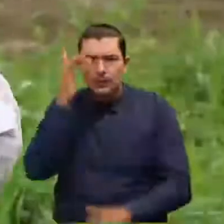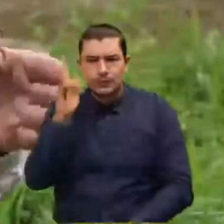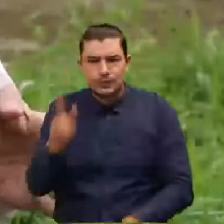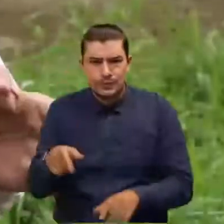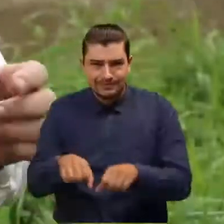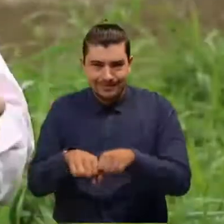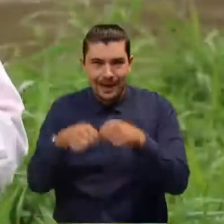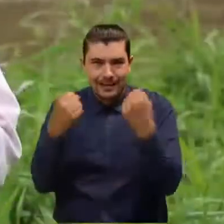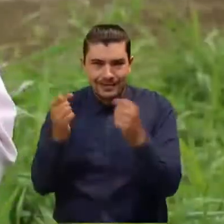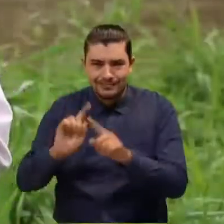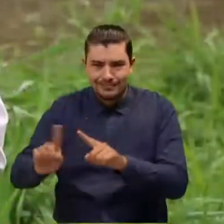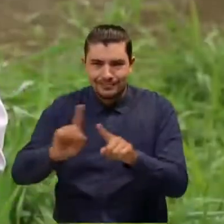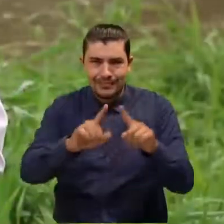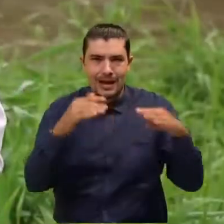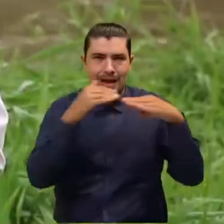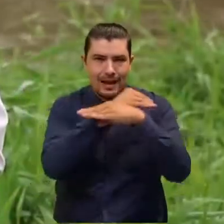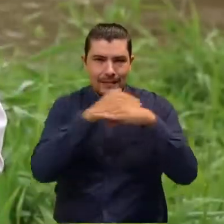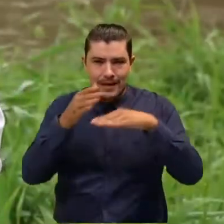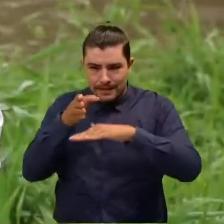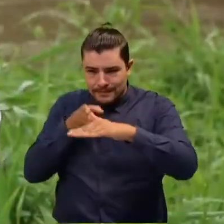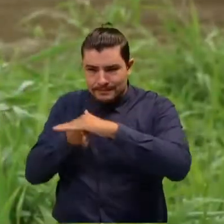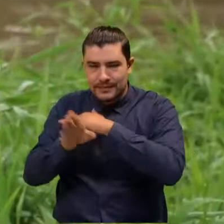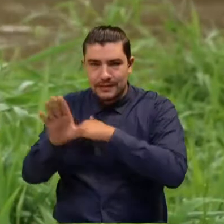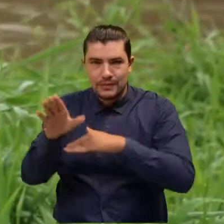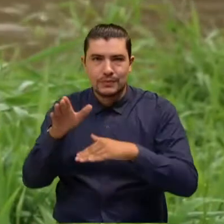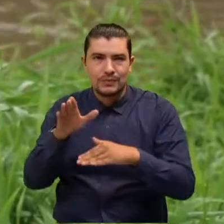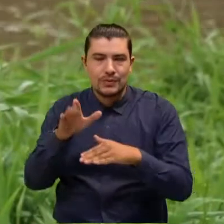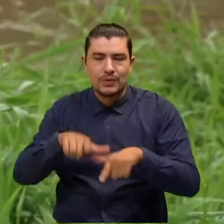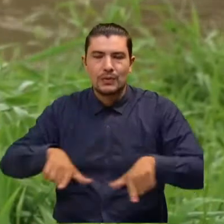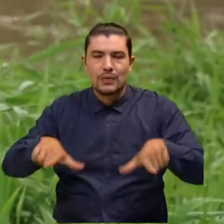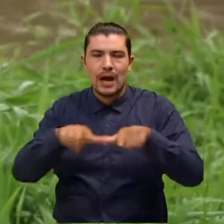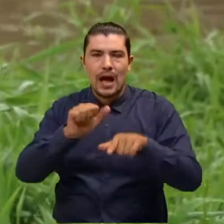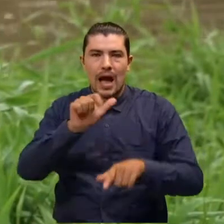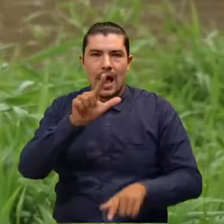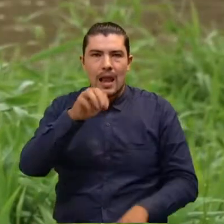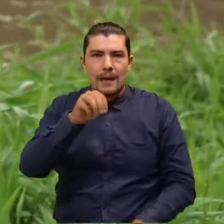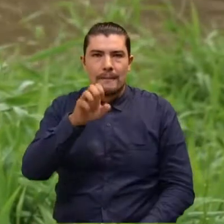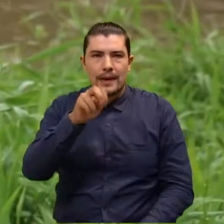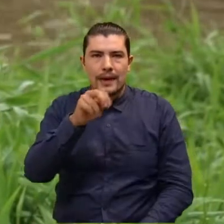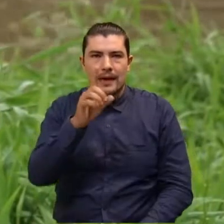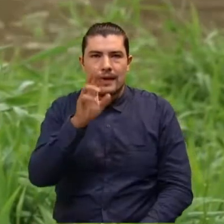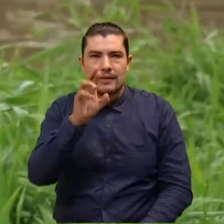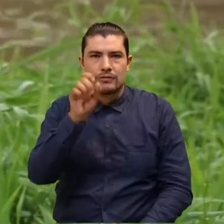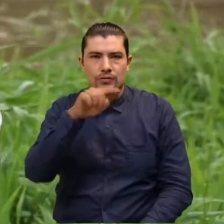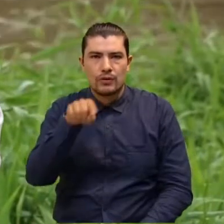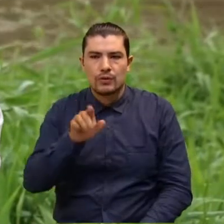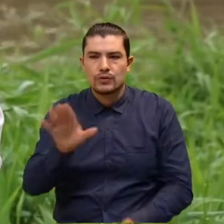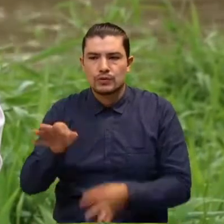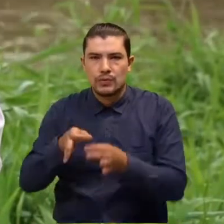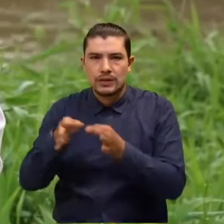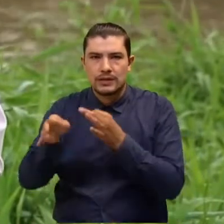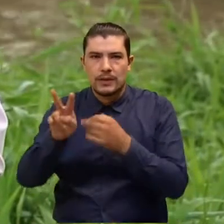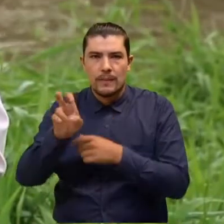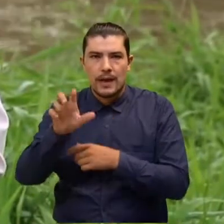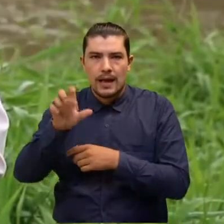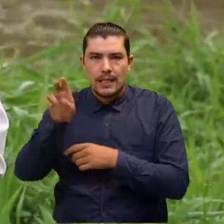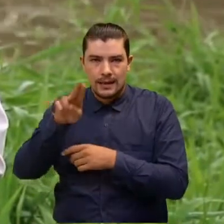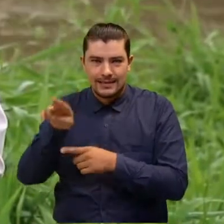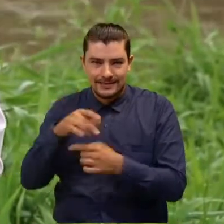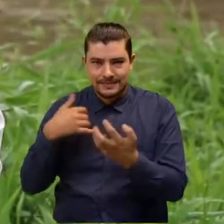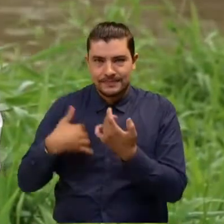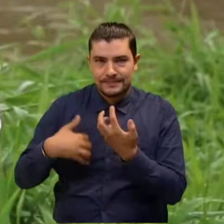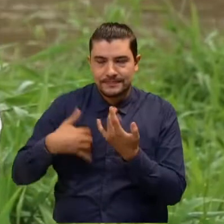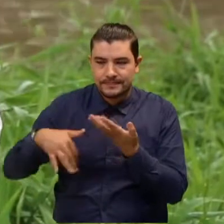daños presentados en la vía de acceso a la urbanización los almendros del municipio de vélez santander como consecuencia de las fuertes